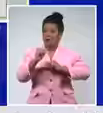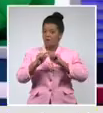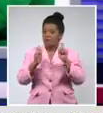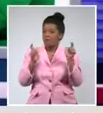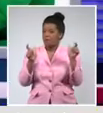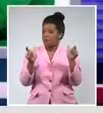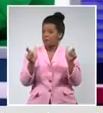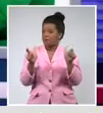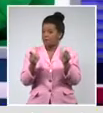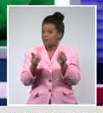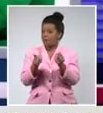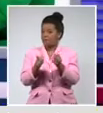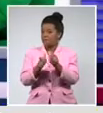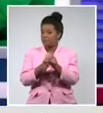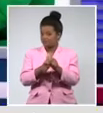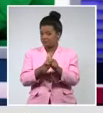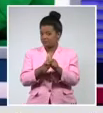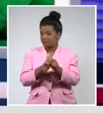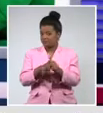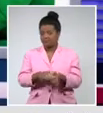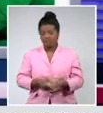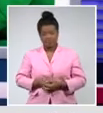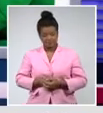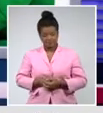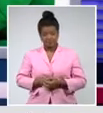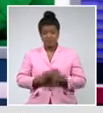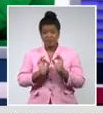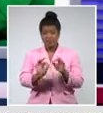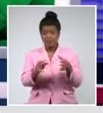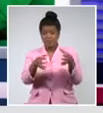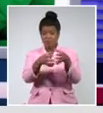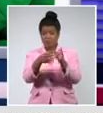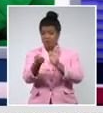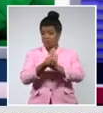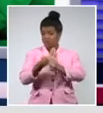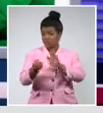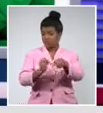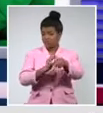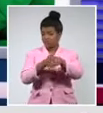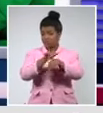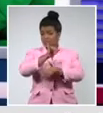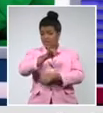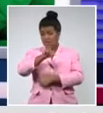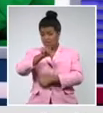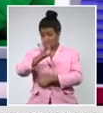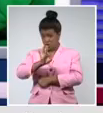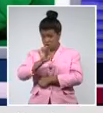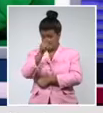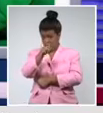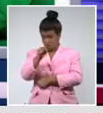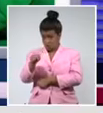casos. De los 618 personas diagnosticadas con la enfermedad ayer, el